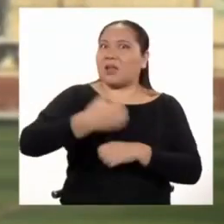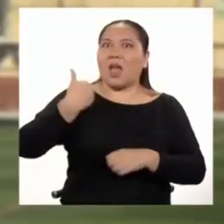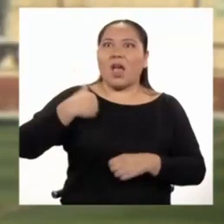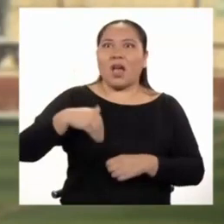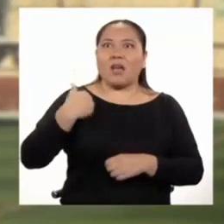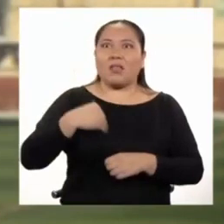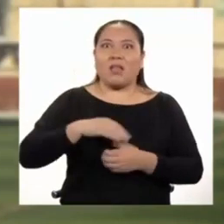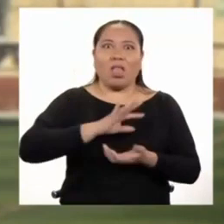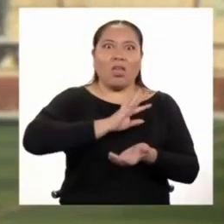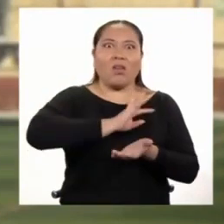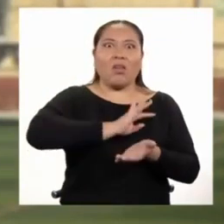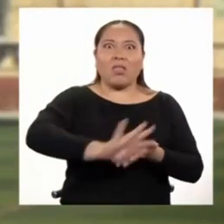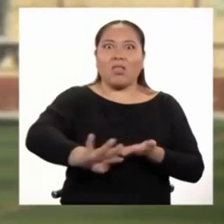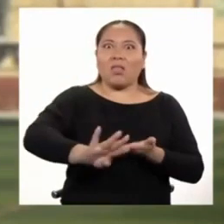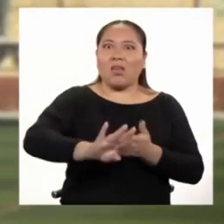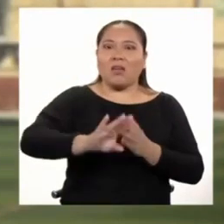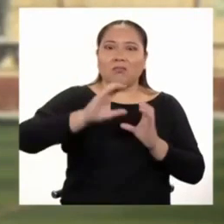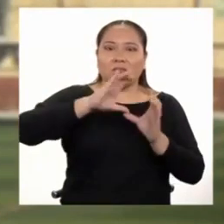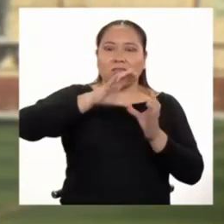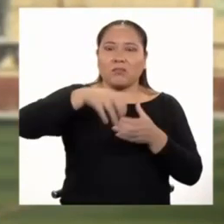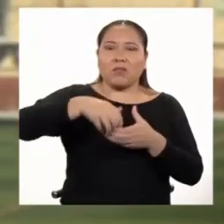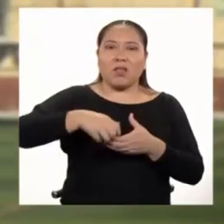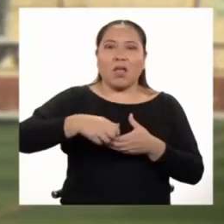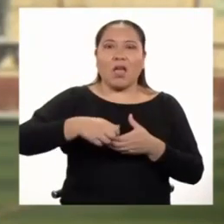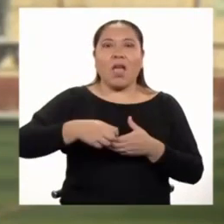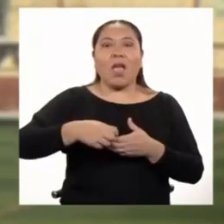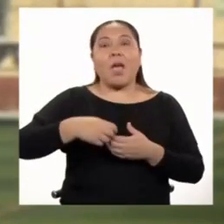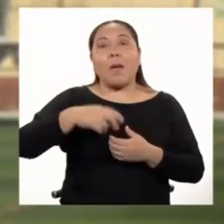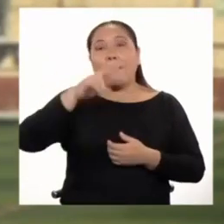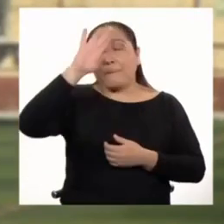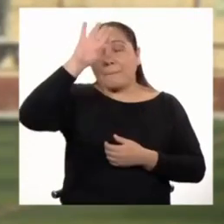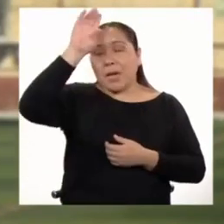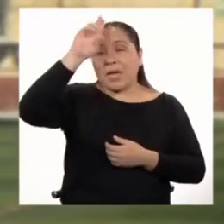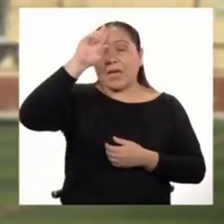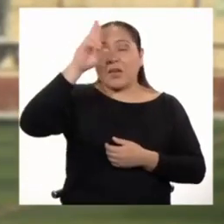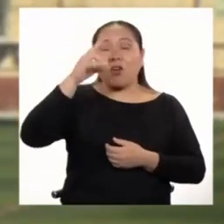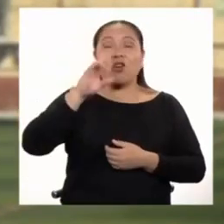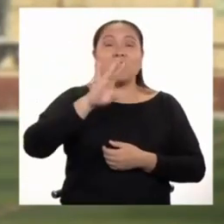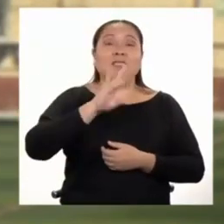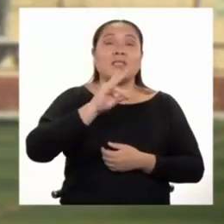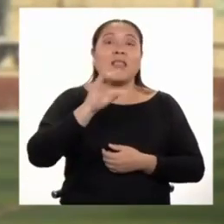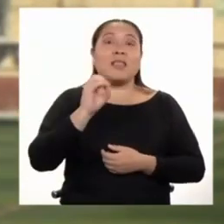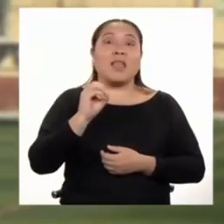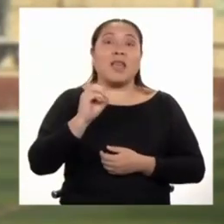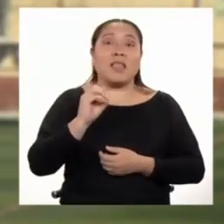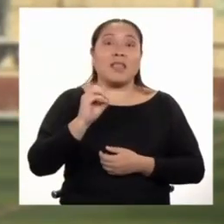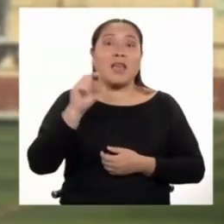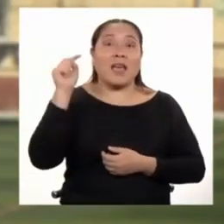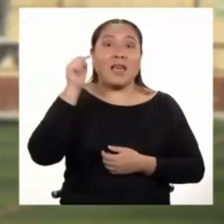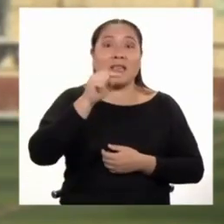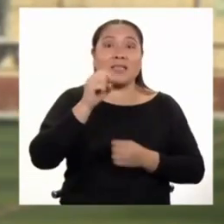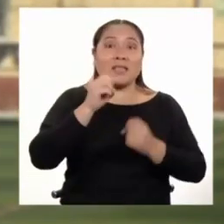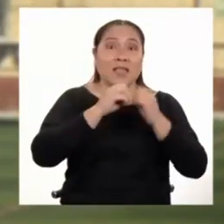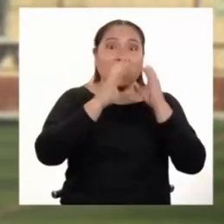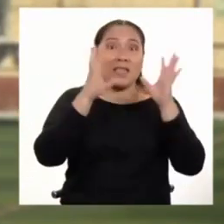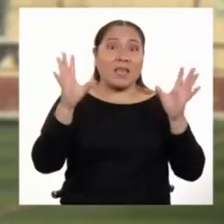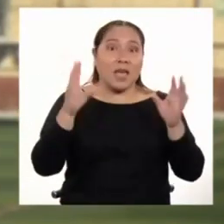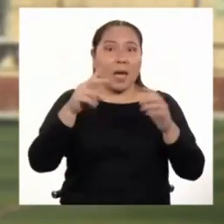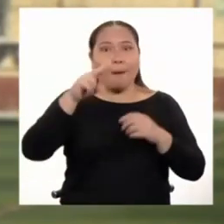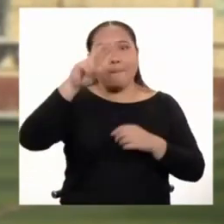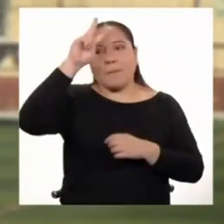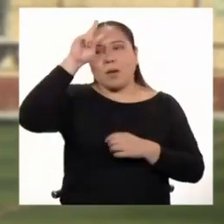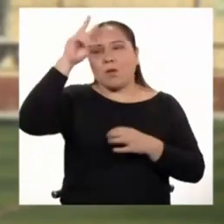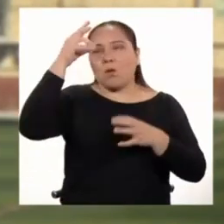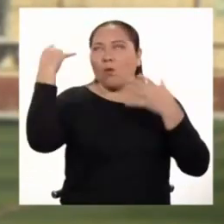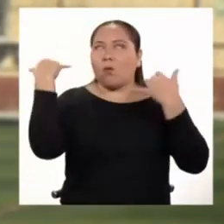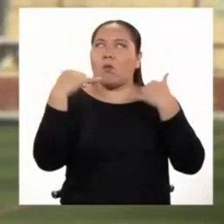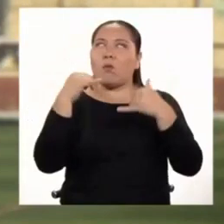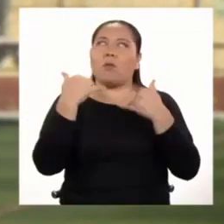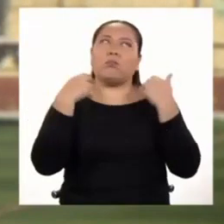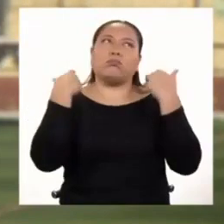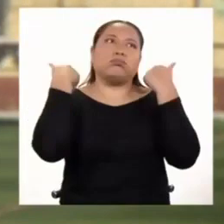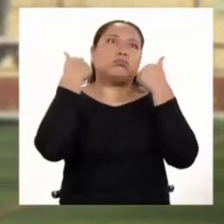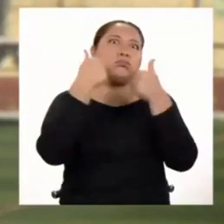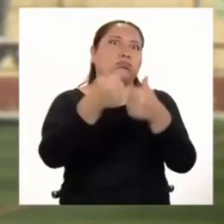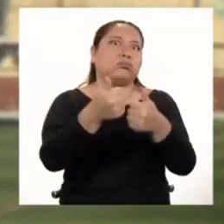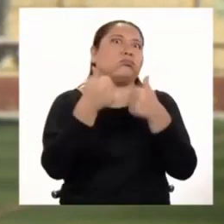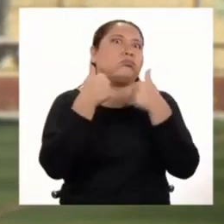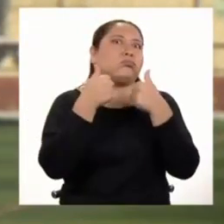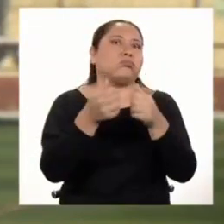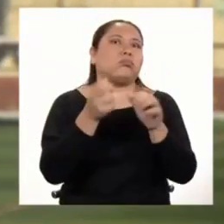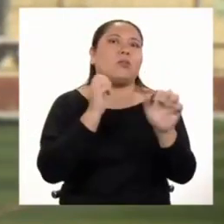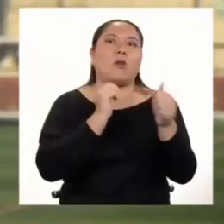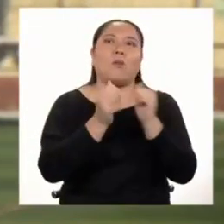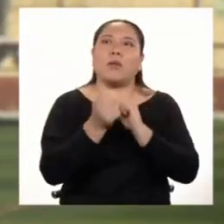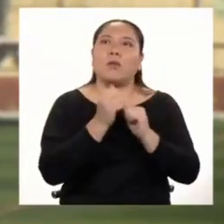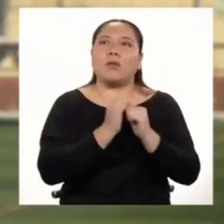del Mundial México 70. Ese día, Perú jugó un partidazo. Cachito Ramírez